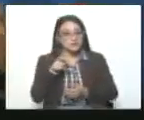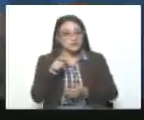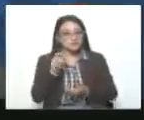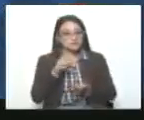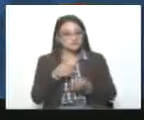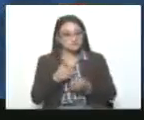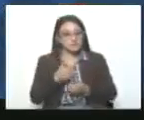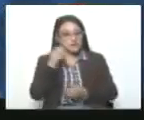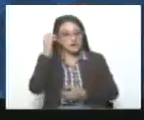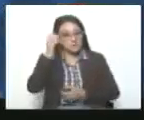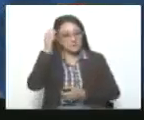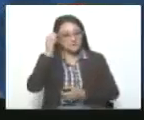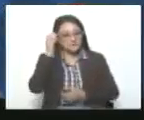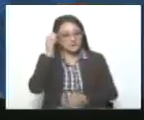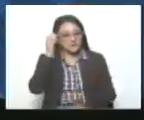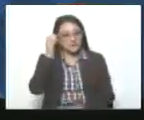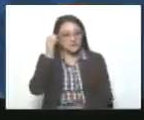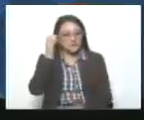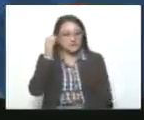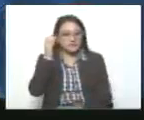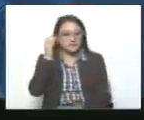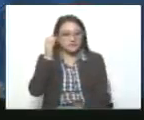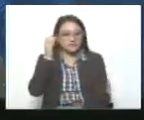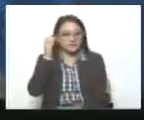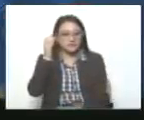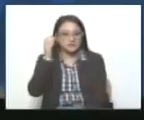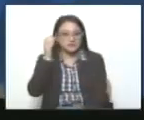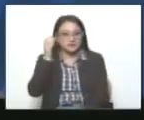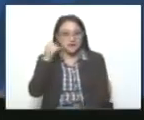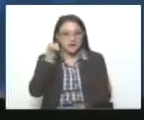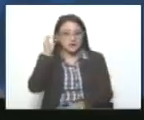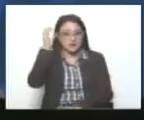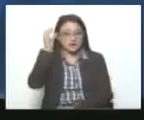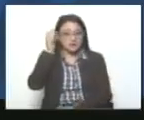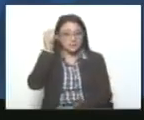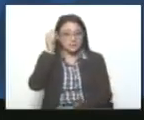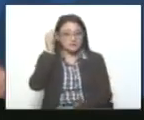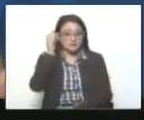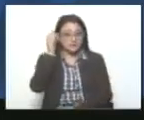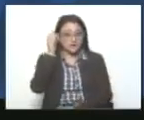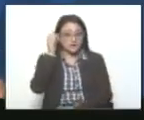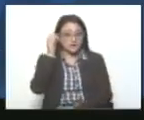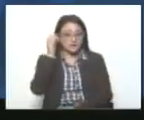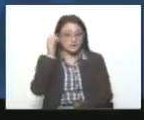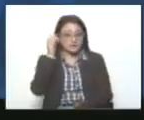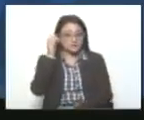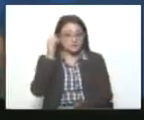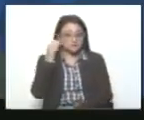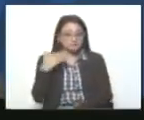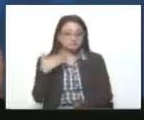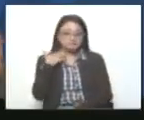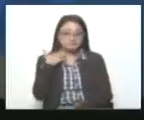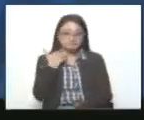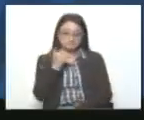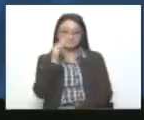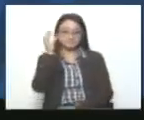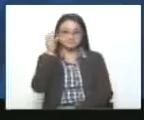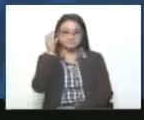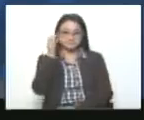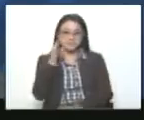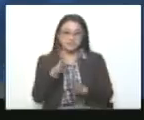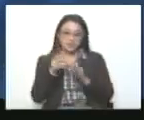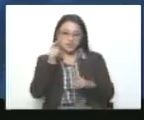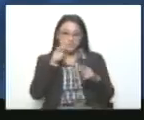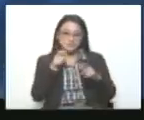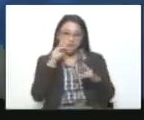capacidades, porque hay capacidades. Hay capacidades instaladas que han sido afectadas, pero también hay capacidades en la gente,